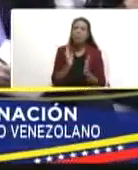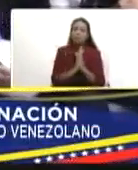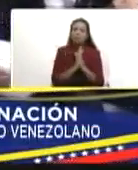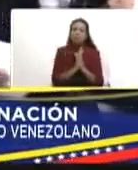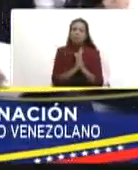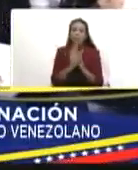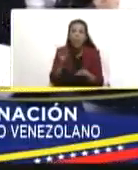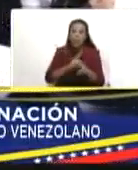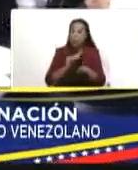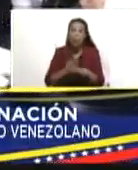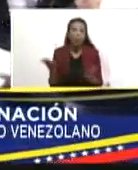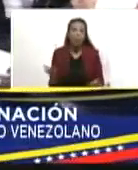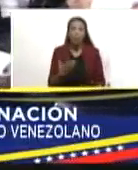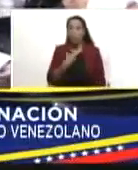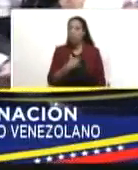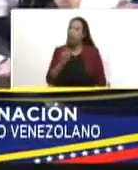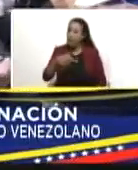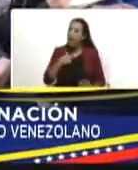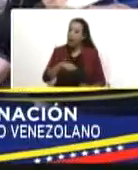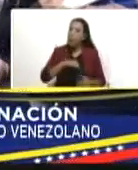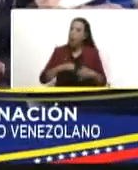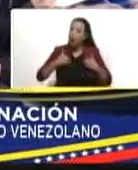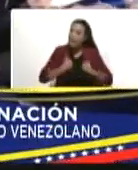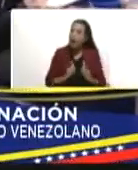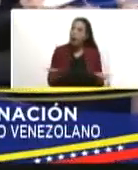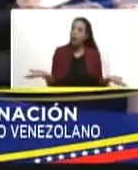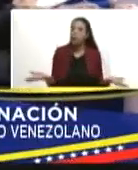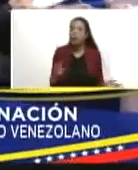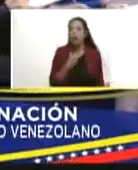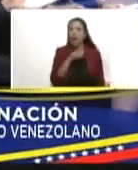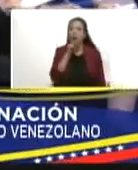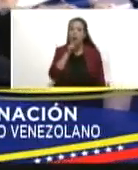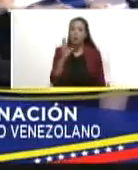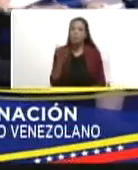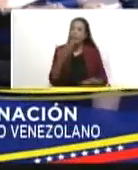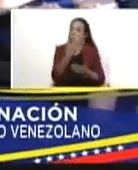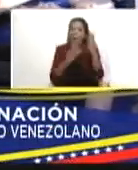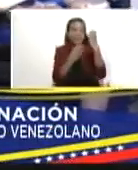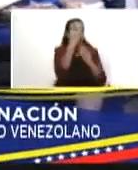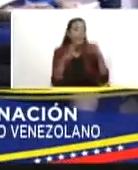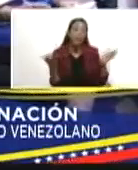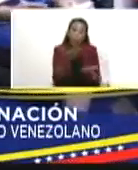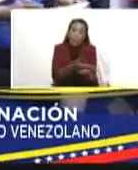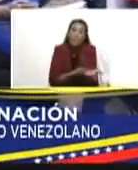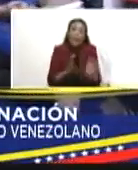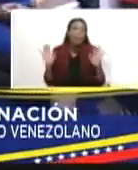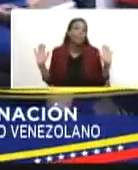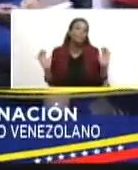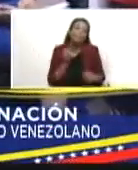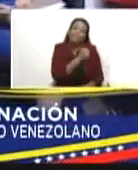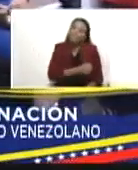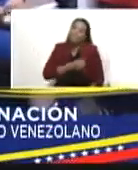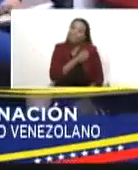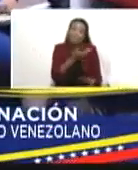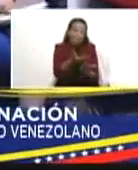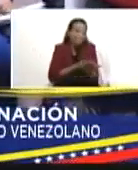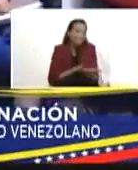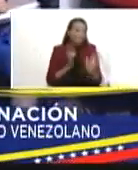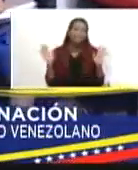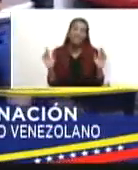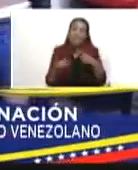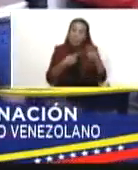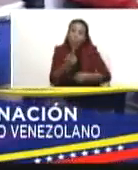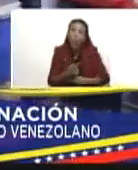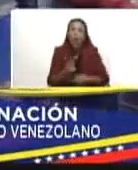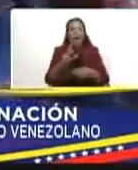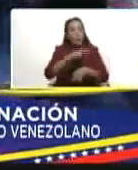V cre que ustedes se cansan yo también pero examen es examen verdad y después